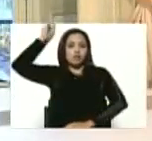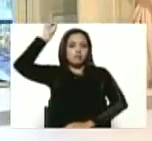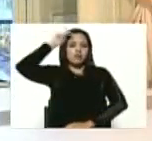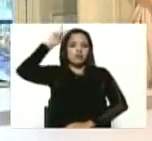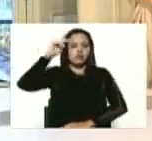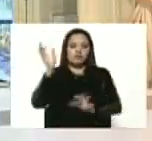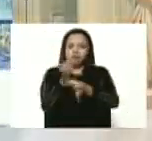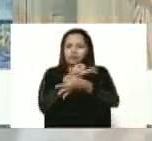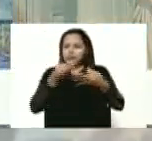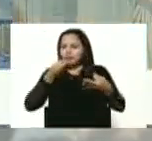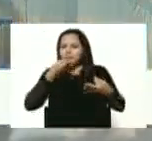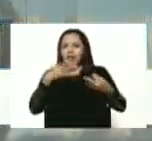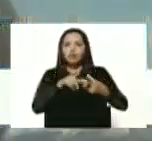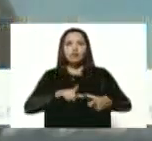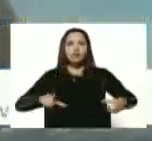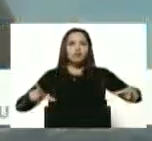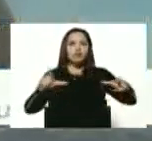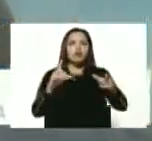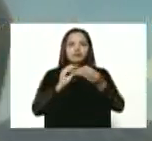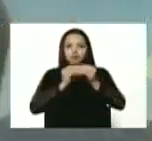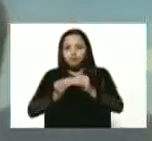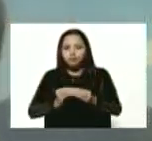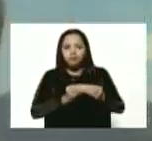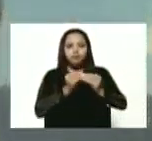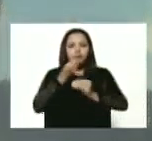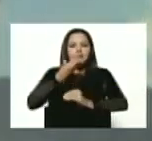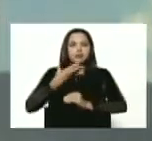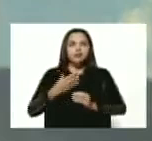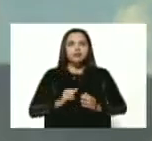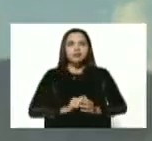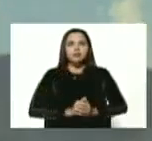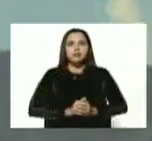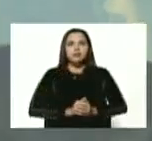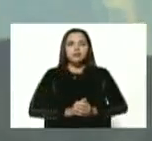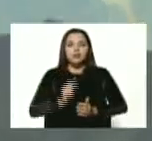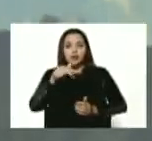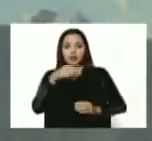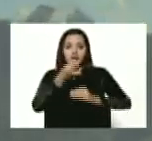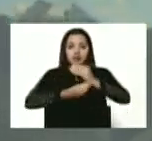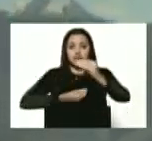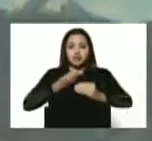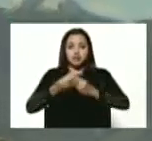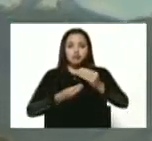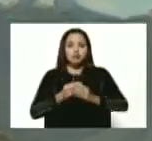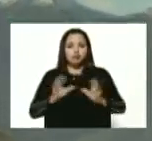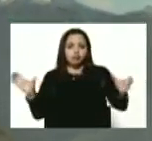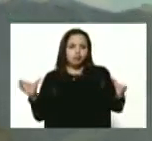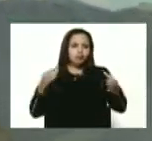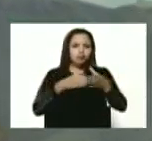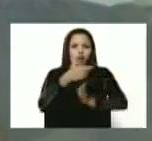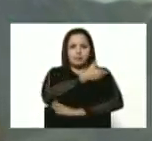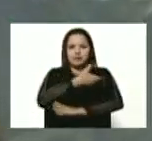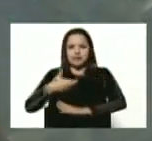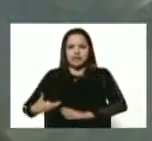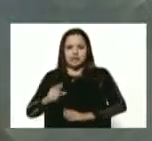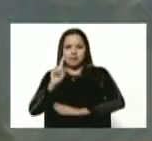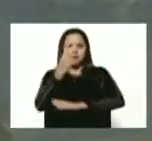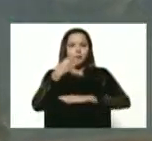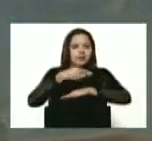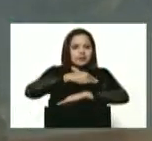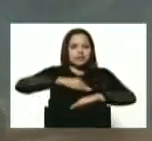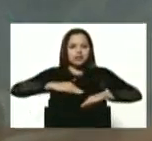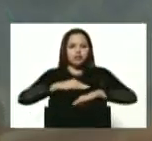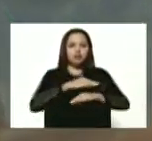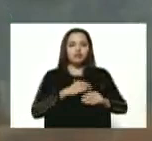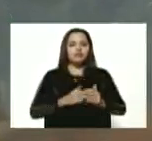magnífico, bellísimo, extraordinario. Aquí hicimos la cumbre de presidentes y primeros ministros